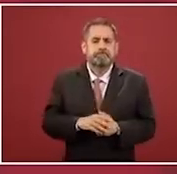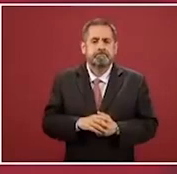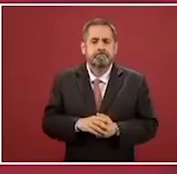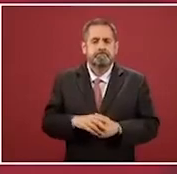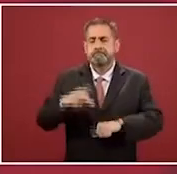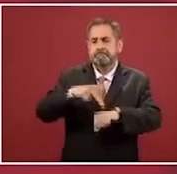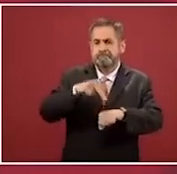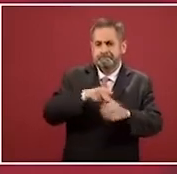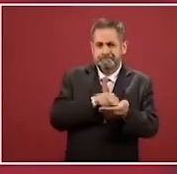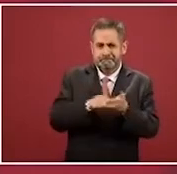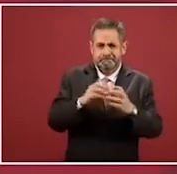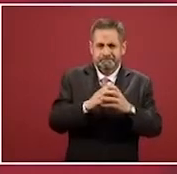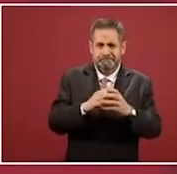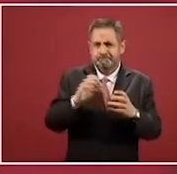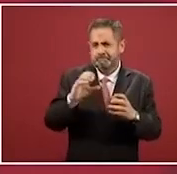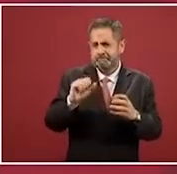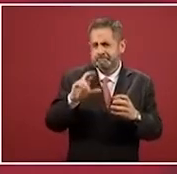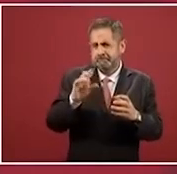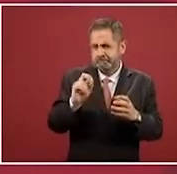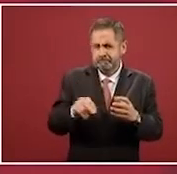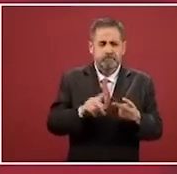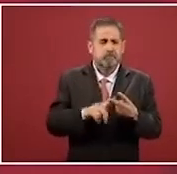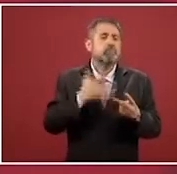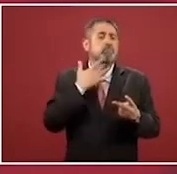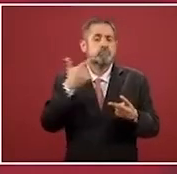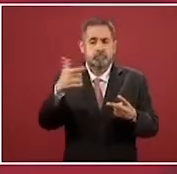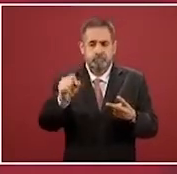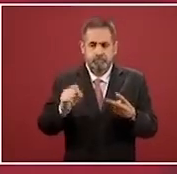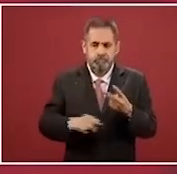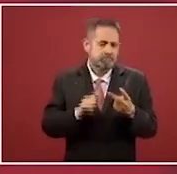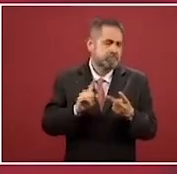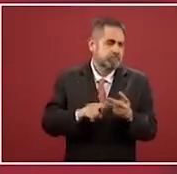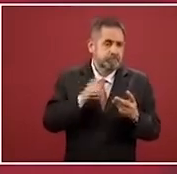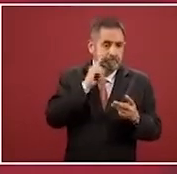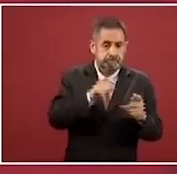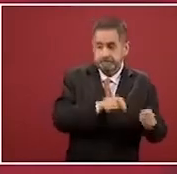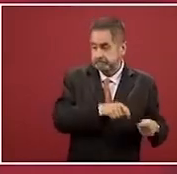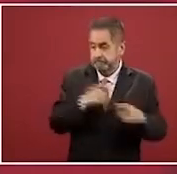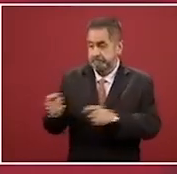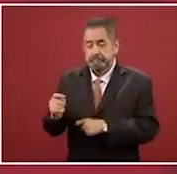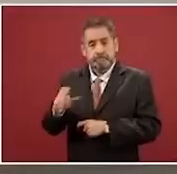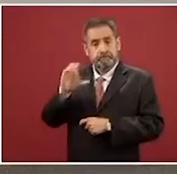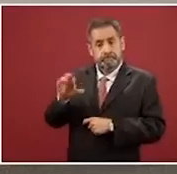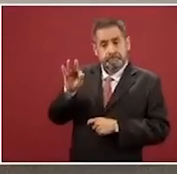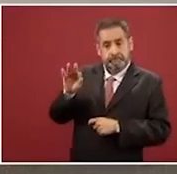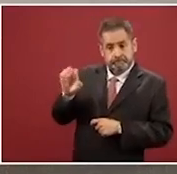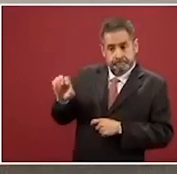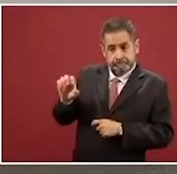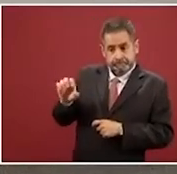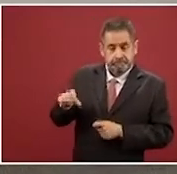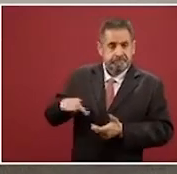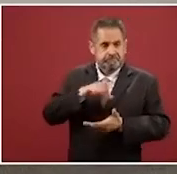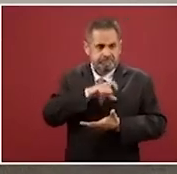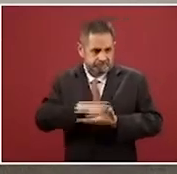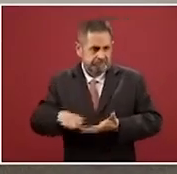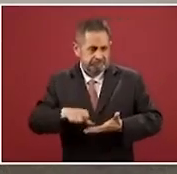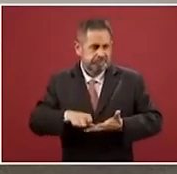carbón o gas para la Comisión Federal de Electricidad, también son compras en